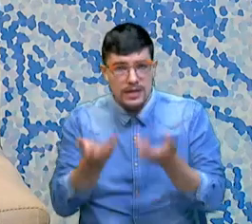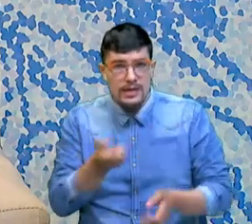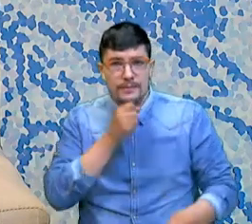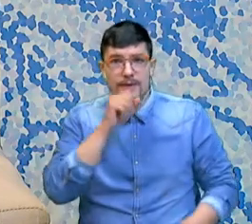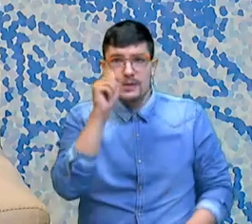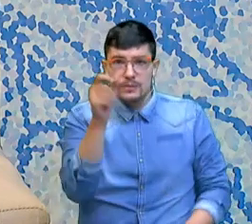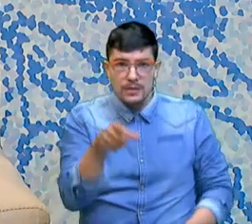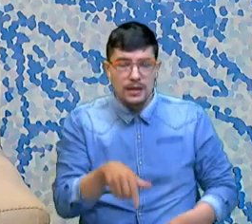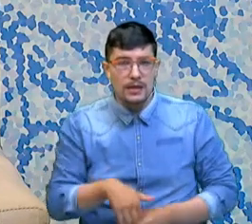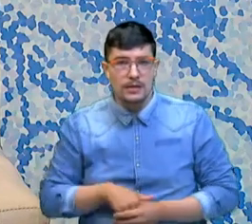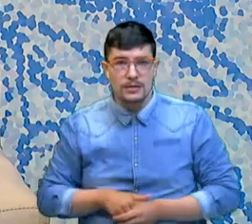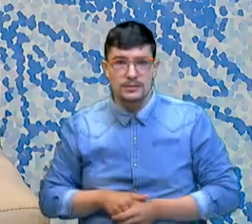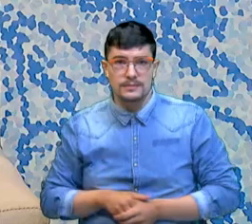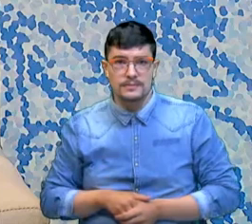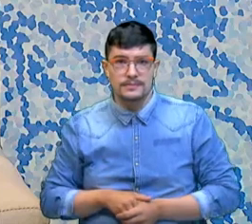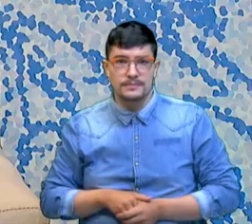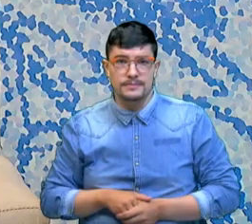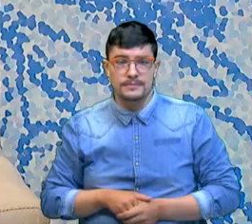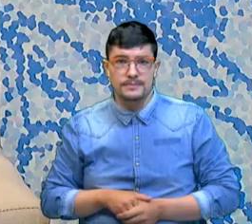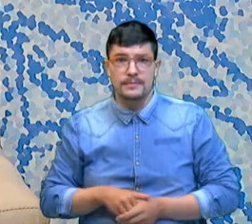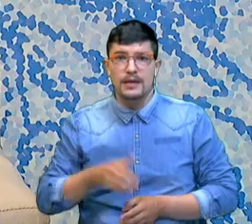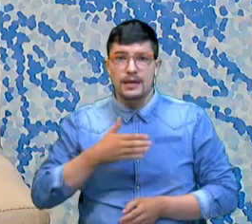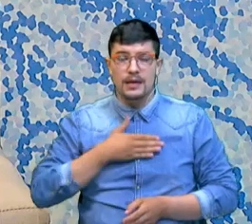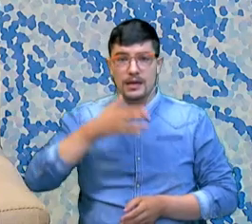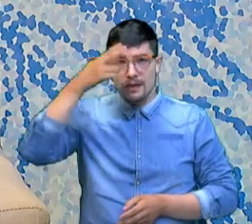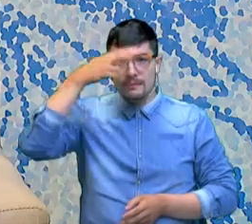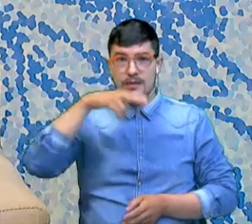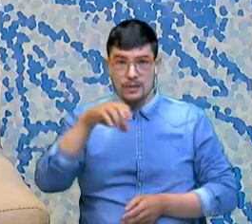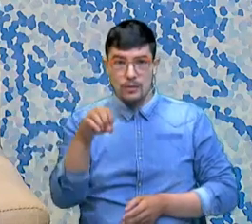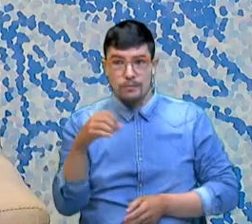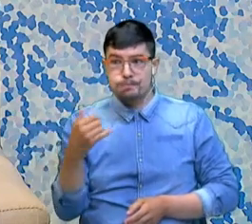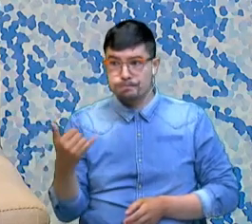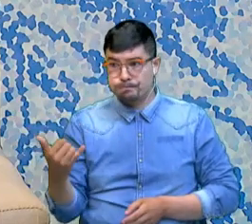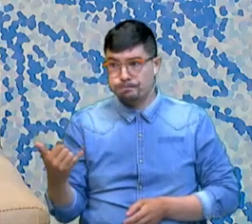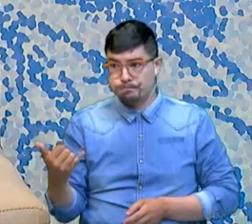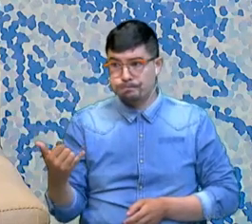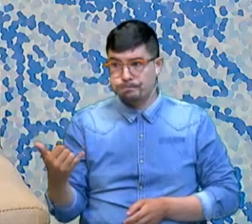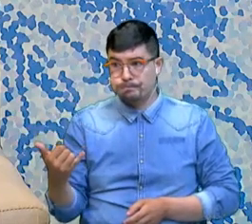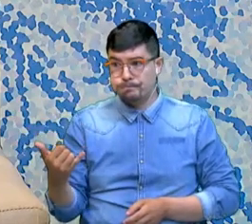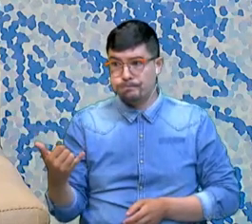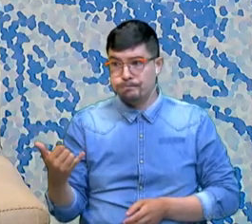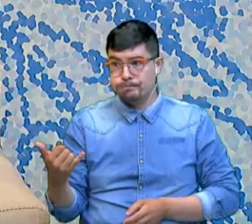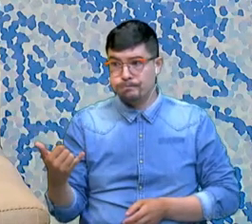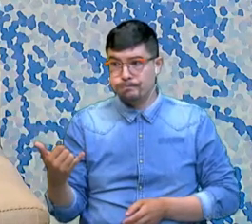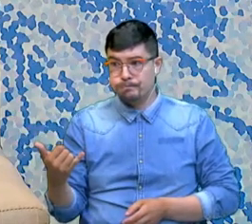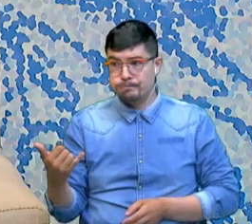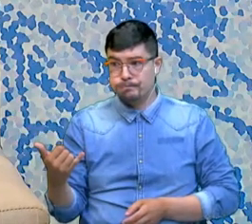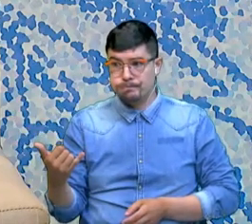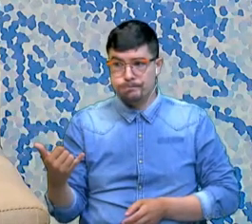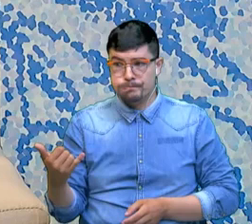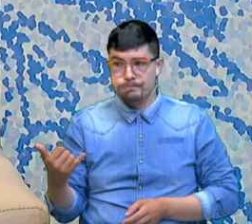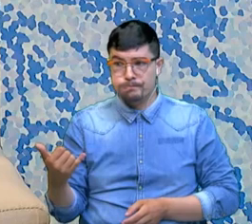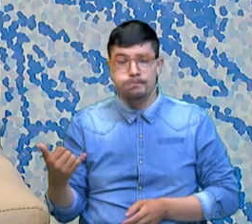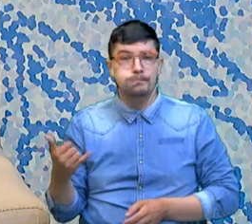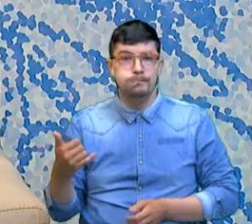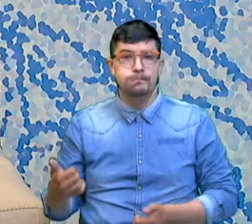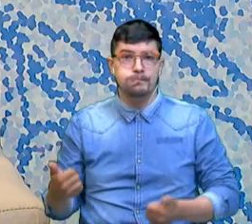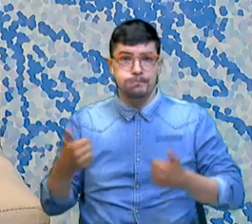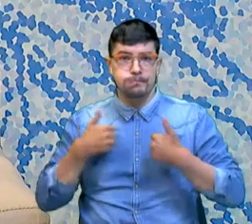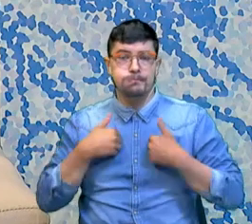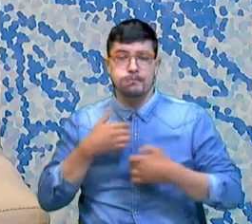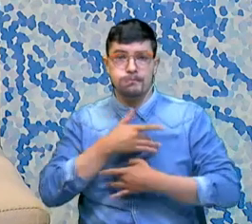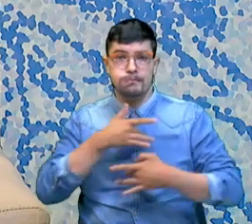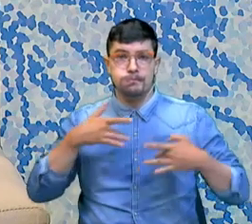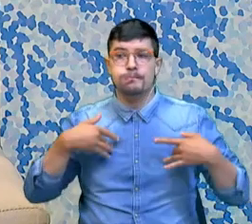que mi hijo está con beneficiario en salud